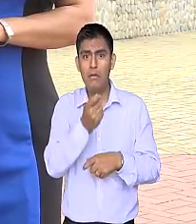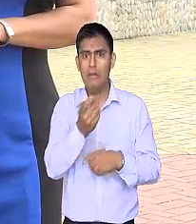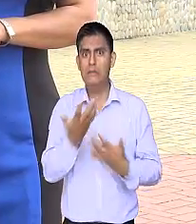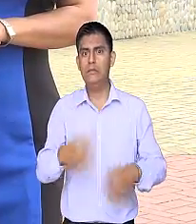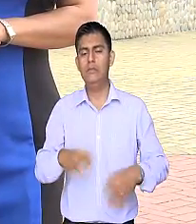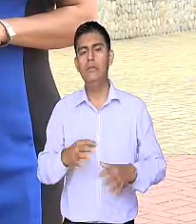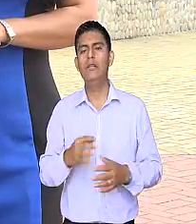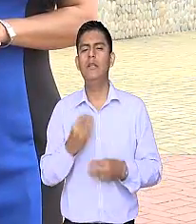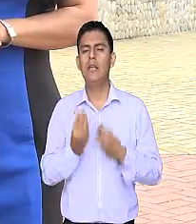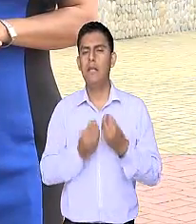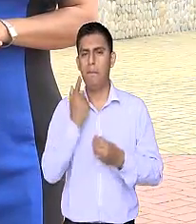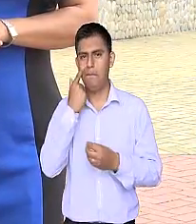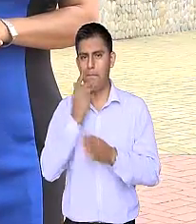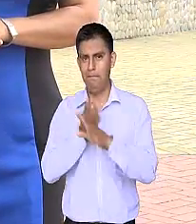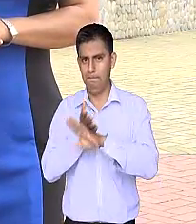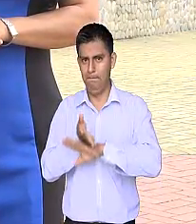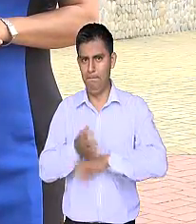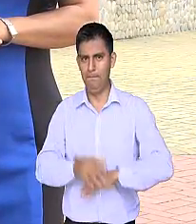deuda vencida.